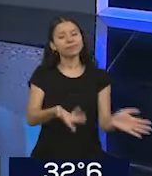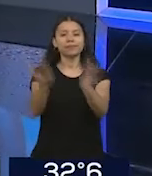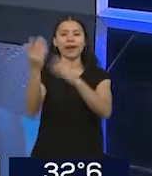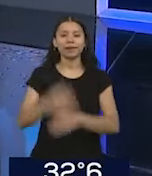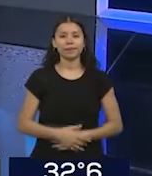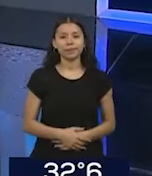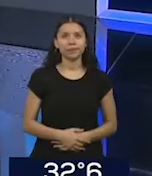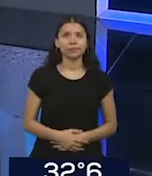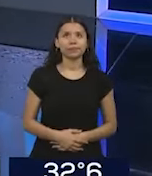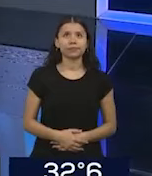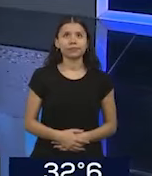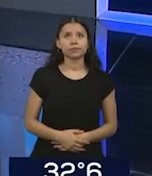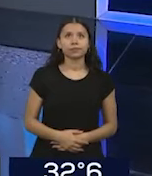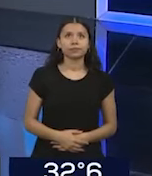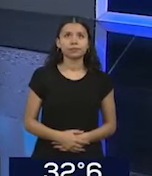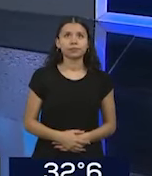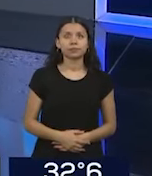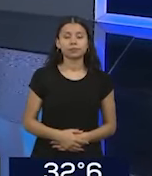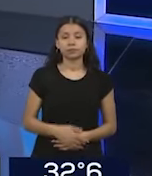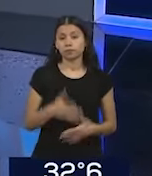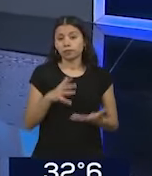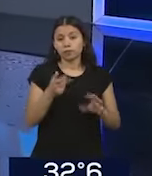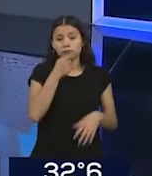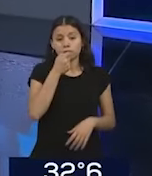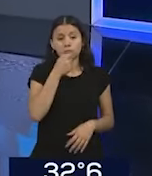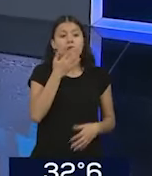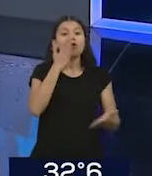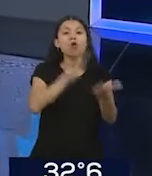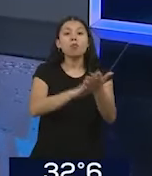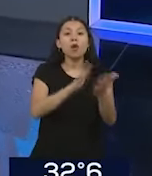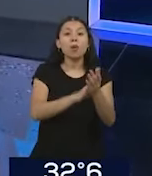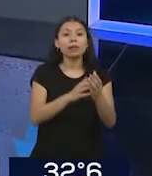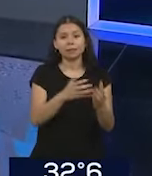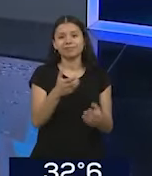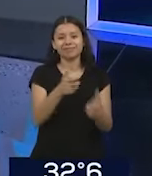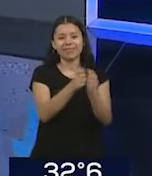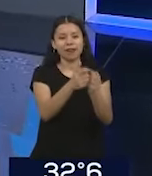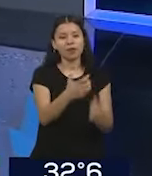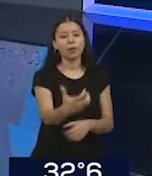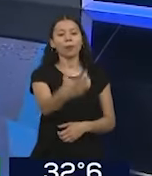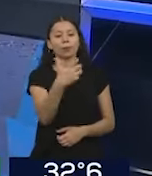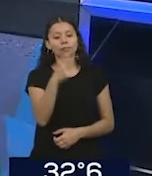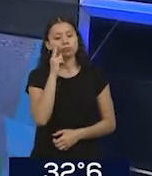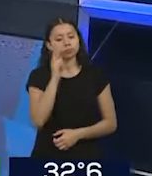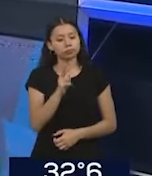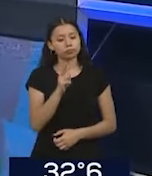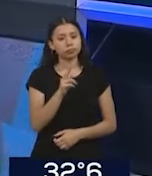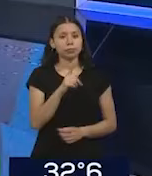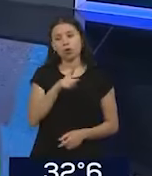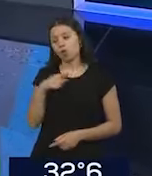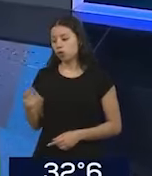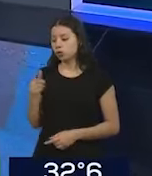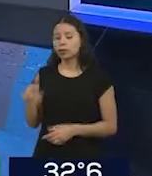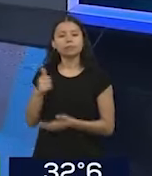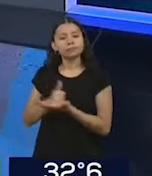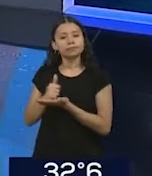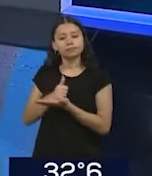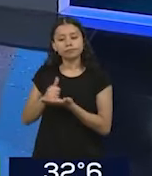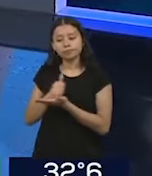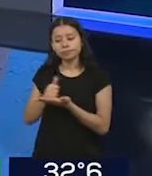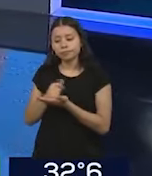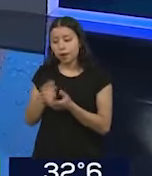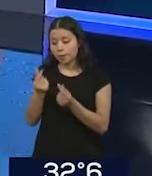la autenticidad del comprobante que lo viste recién. Parece igual, pero es recontratrucho. Y esto nos lleva un poquito de docencia, de verificar la autenticidad de